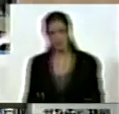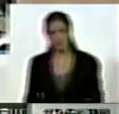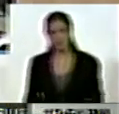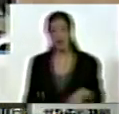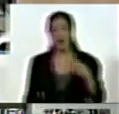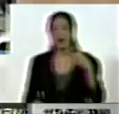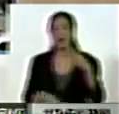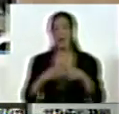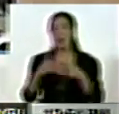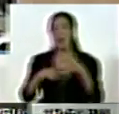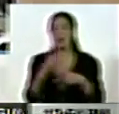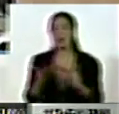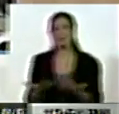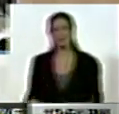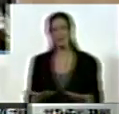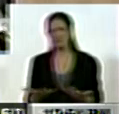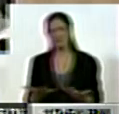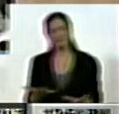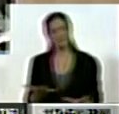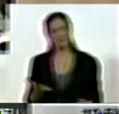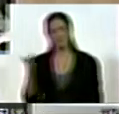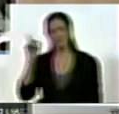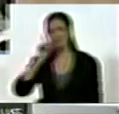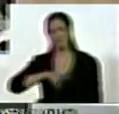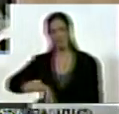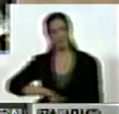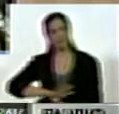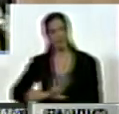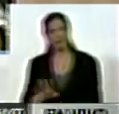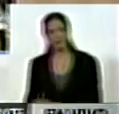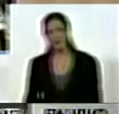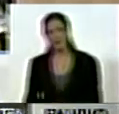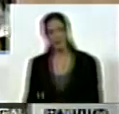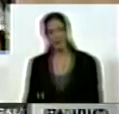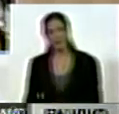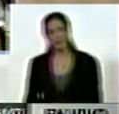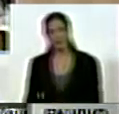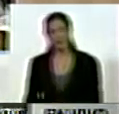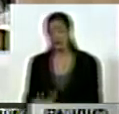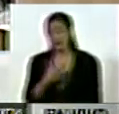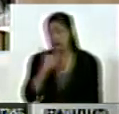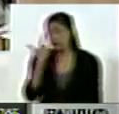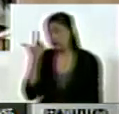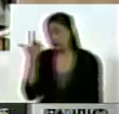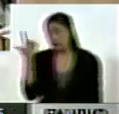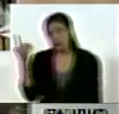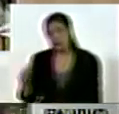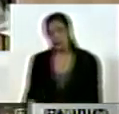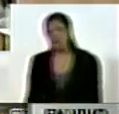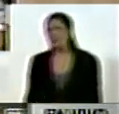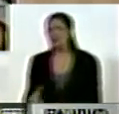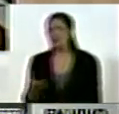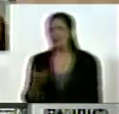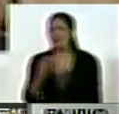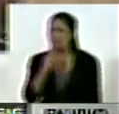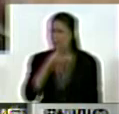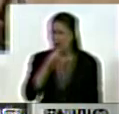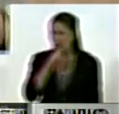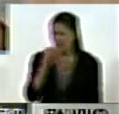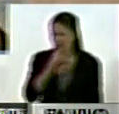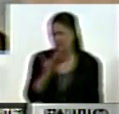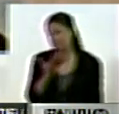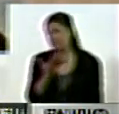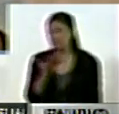programa es absolutamente mentira. Una pena, señor, no sé si llamarlo periodista.